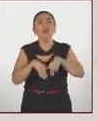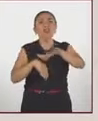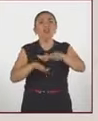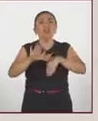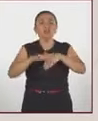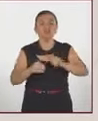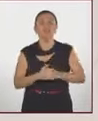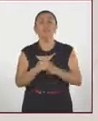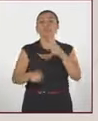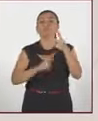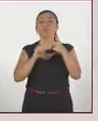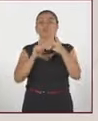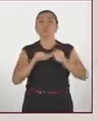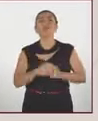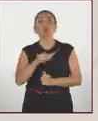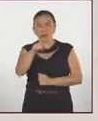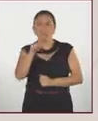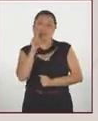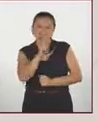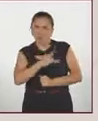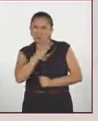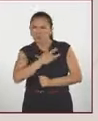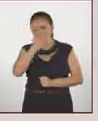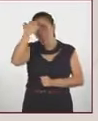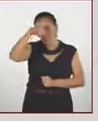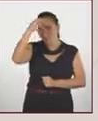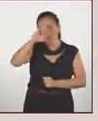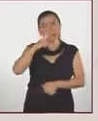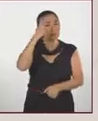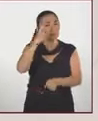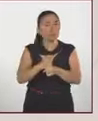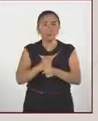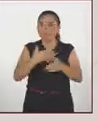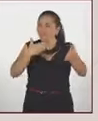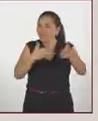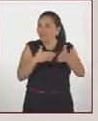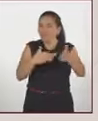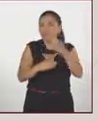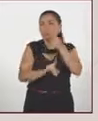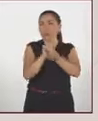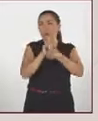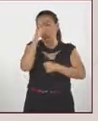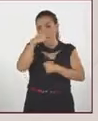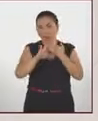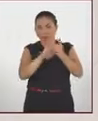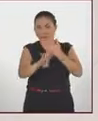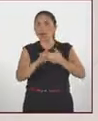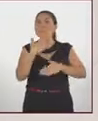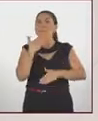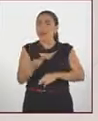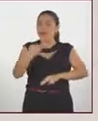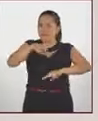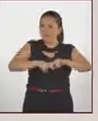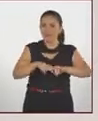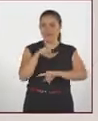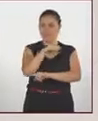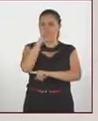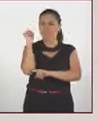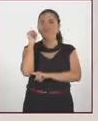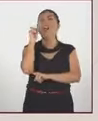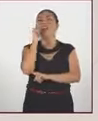número 2, de acuerdo con tu experiencia, el principal obstáculo para prevenir malas posturas es, inciso